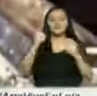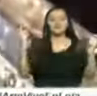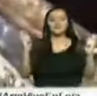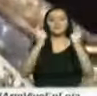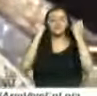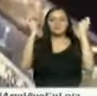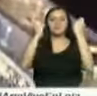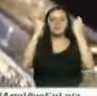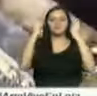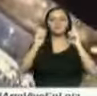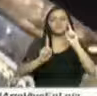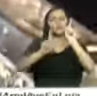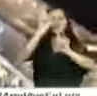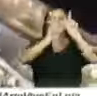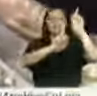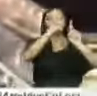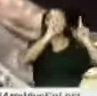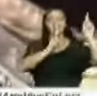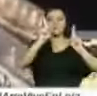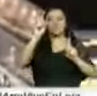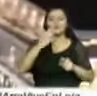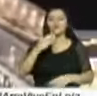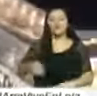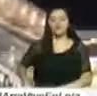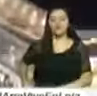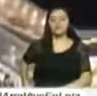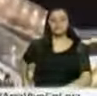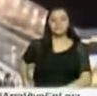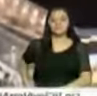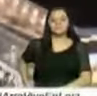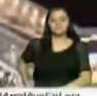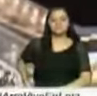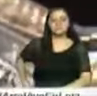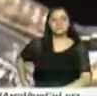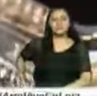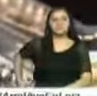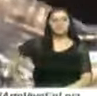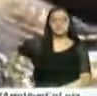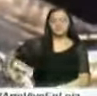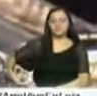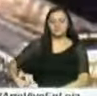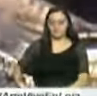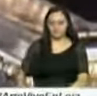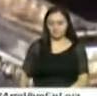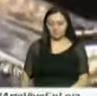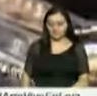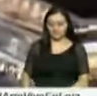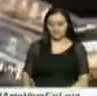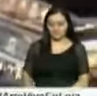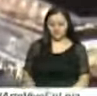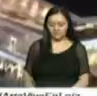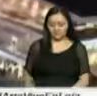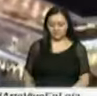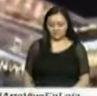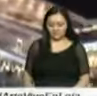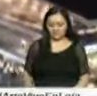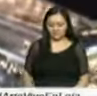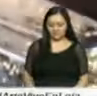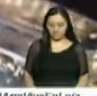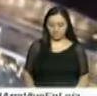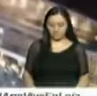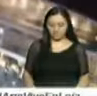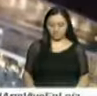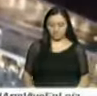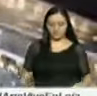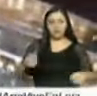fiesta de los fuegos artificiales, con lo que termina esta noche de fiesta en Loja y en